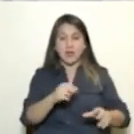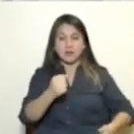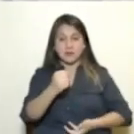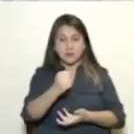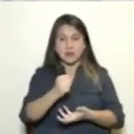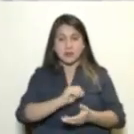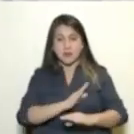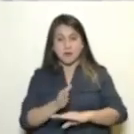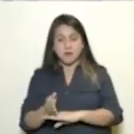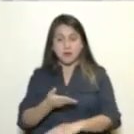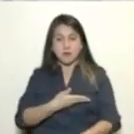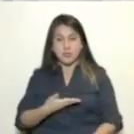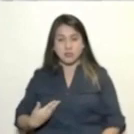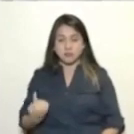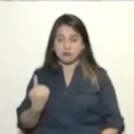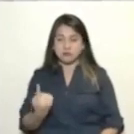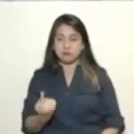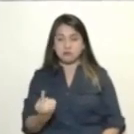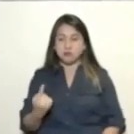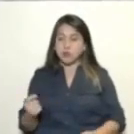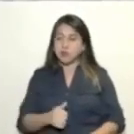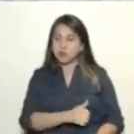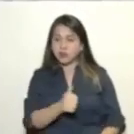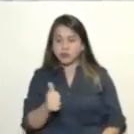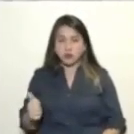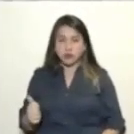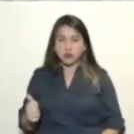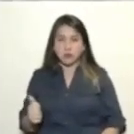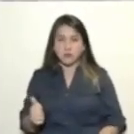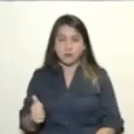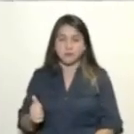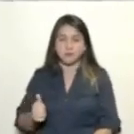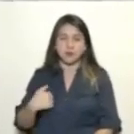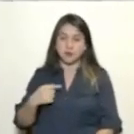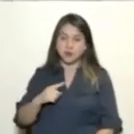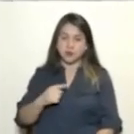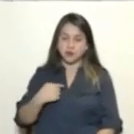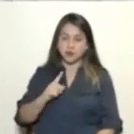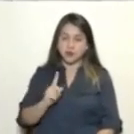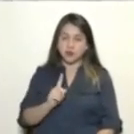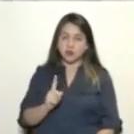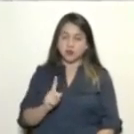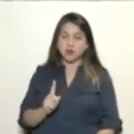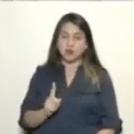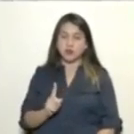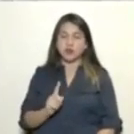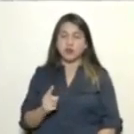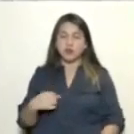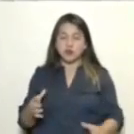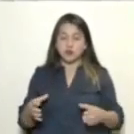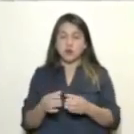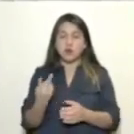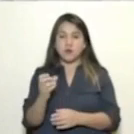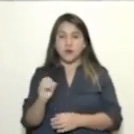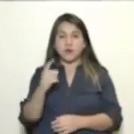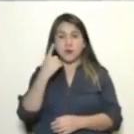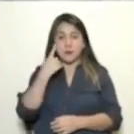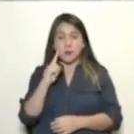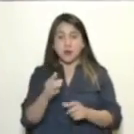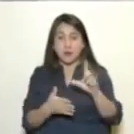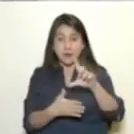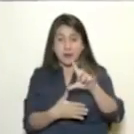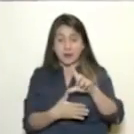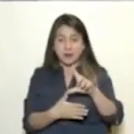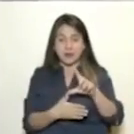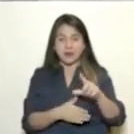de presidente. Y todos partimos, porque los Chile no forma parte del grupo de los 20, pero América Latina sí.